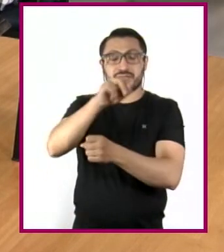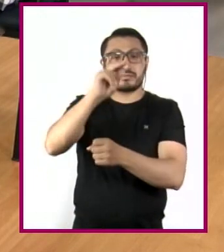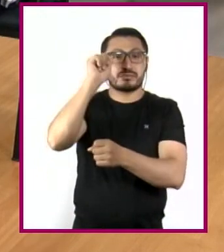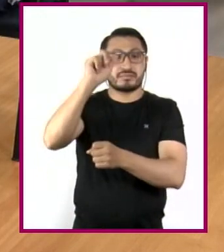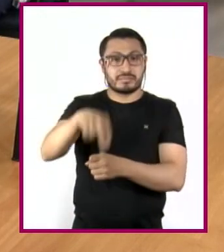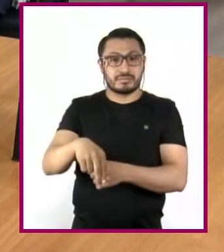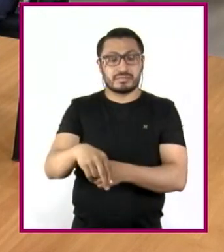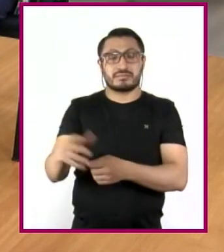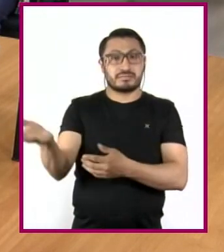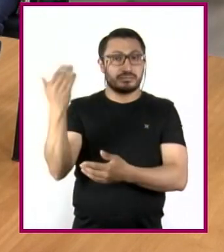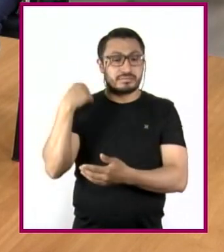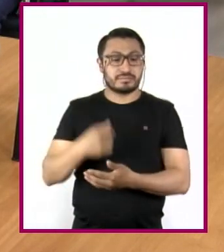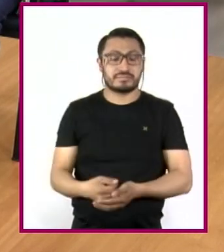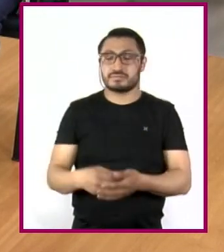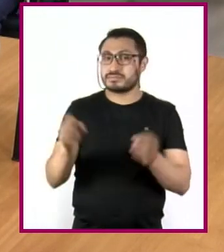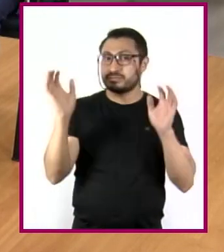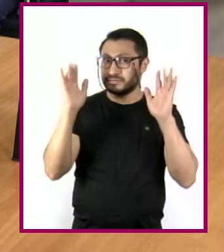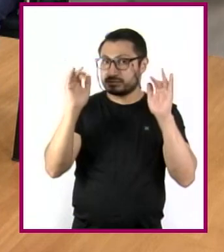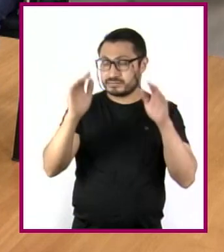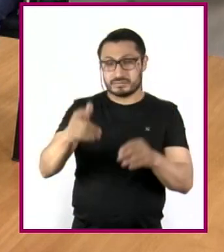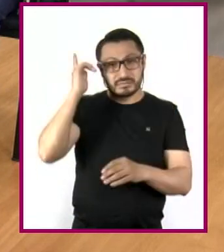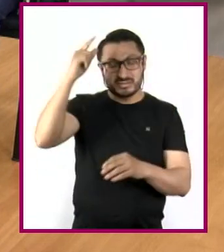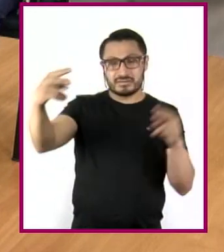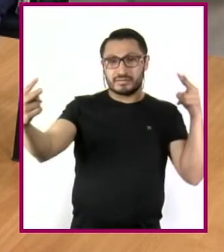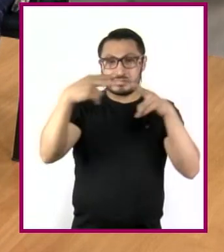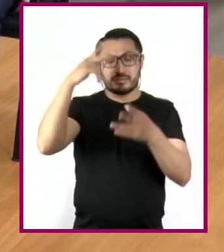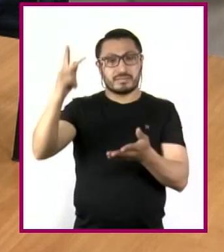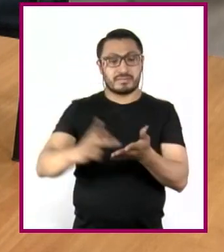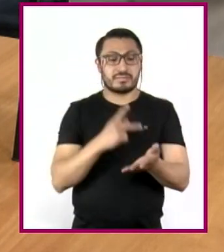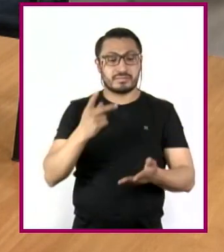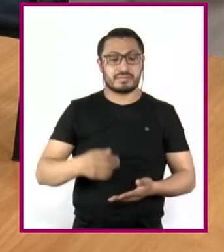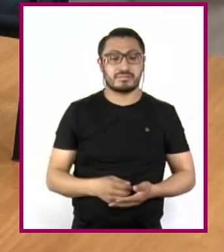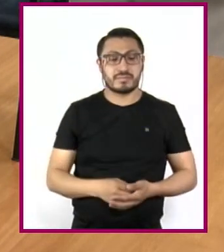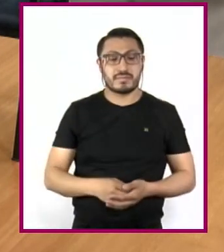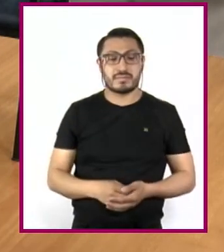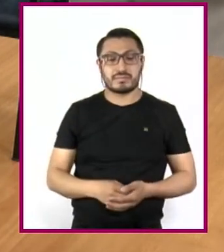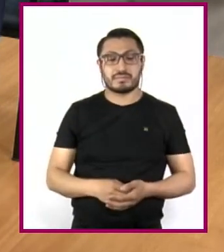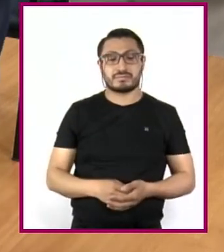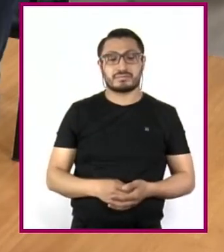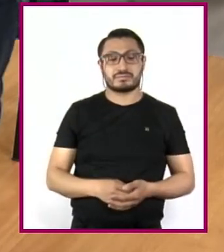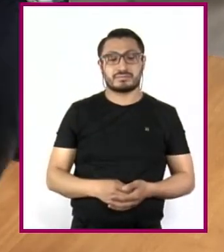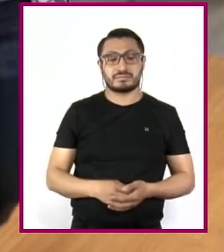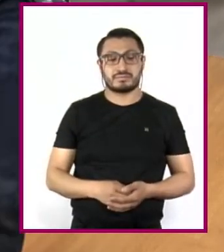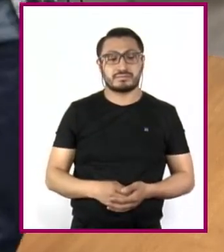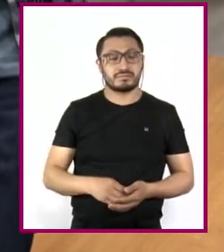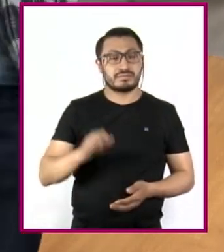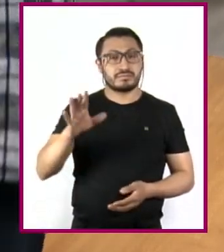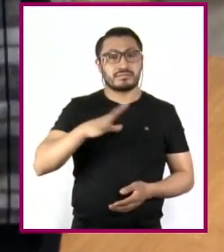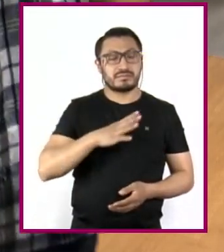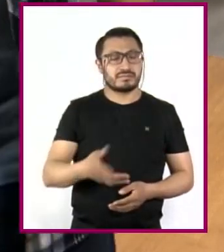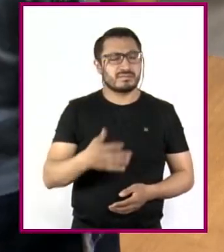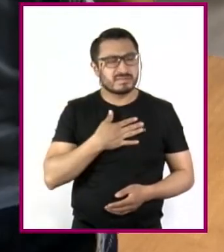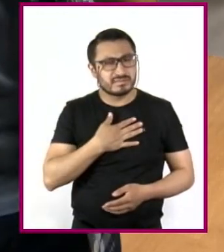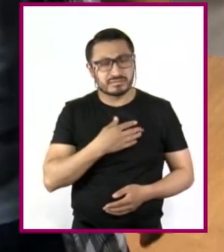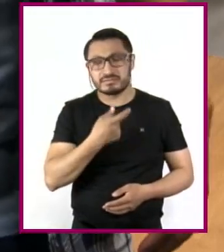set! Los dejo. Espero que nos volvamos a encontrar. Adiós. Oye, ¿tienes mi guión?